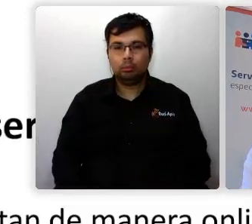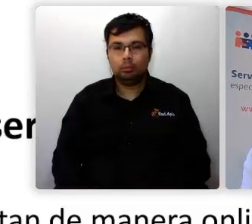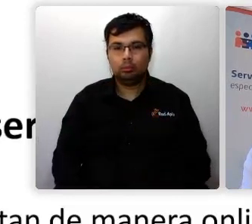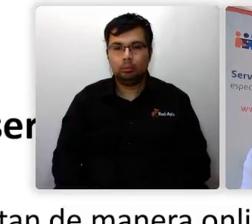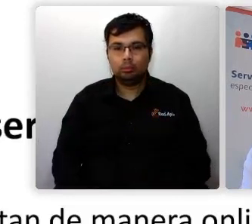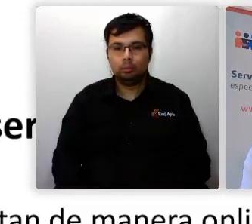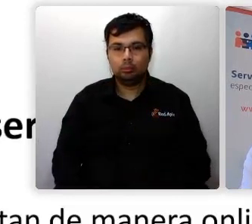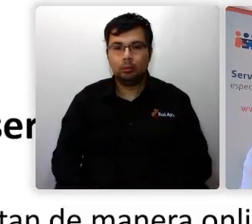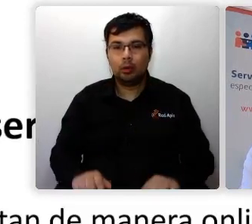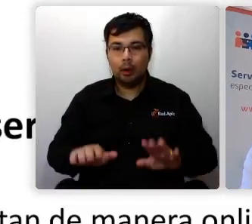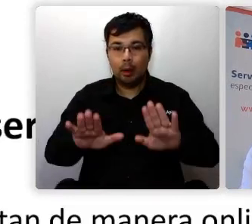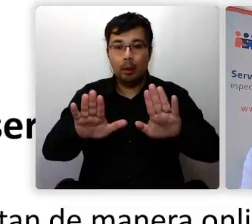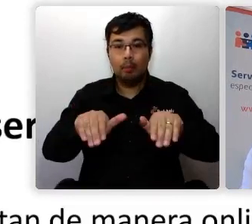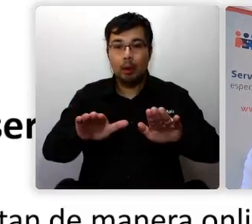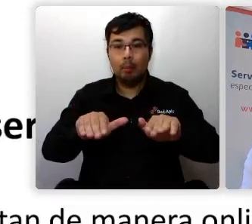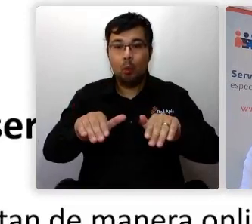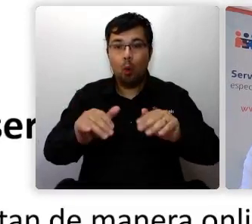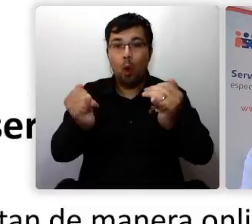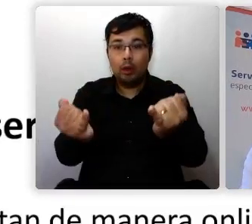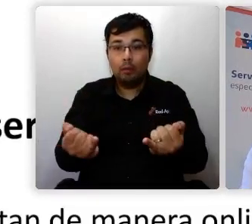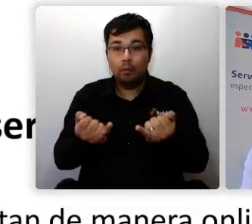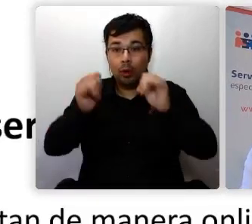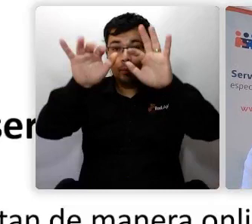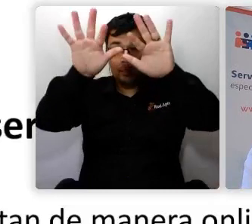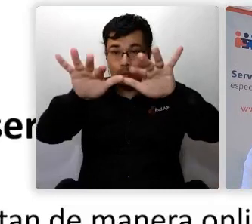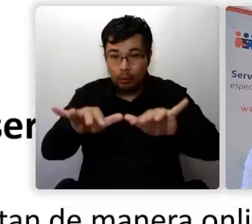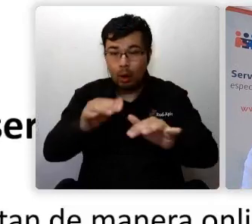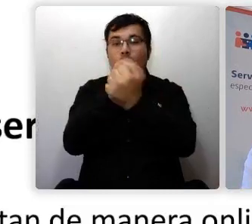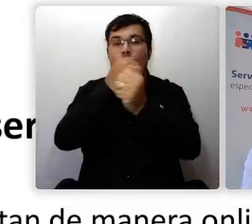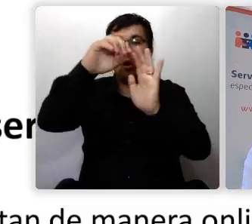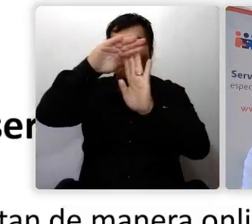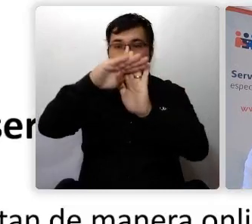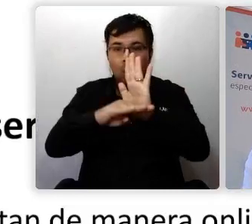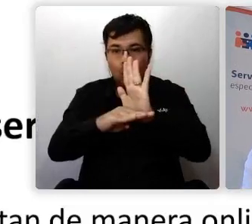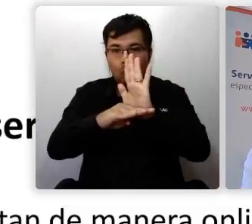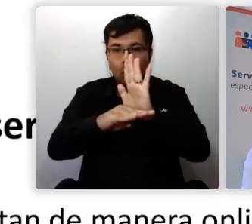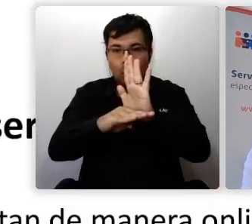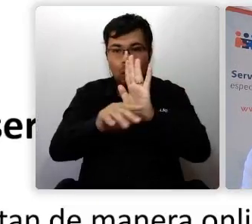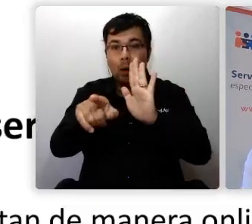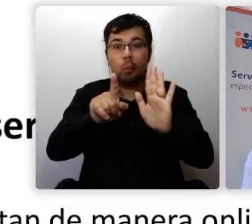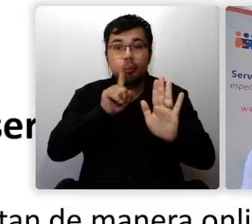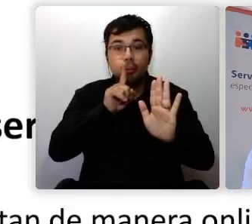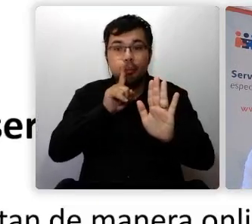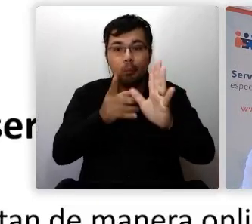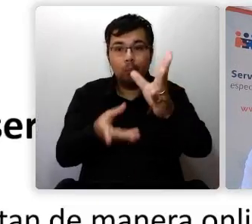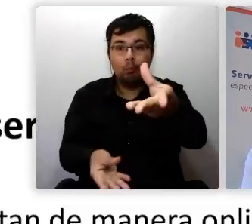mismo informe los antecedentes que disponga como para que nosotros entendamos mejor el problema.